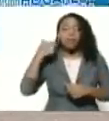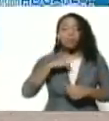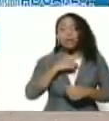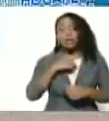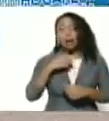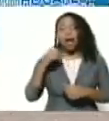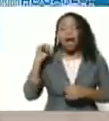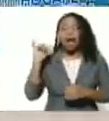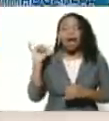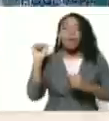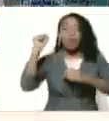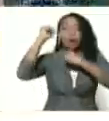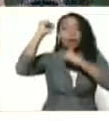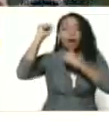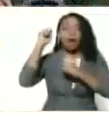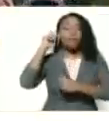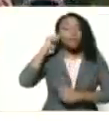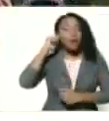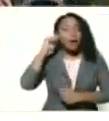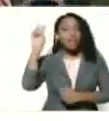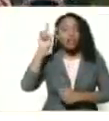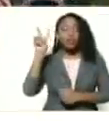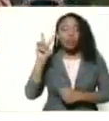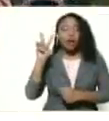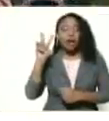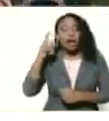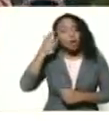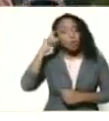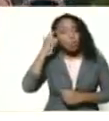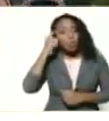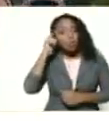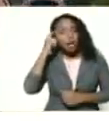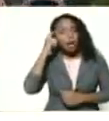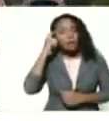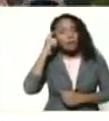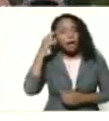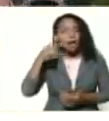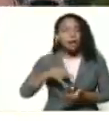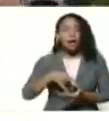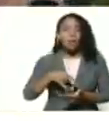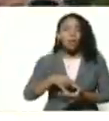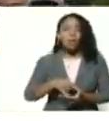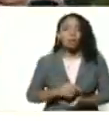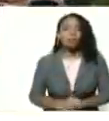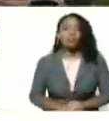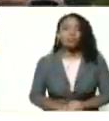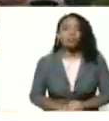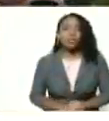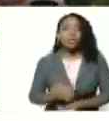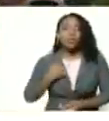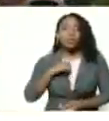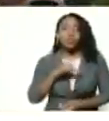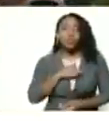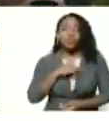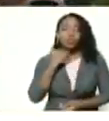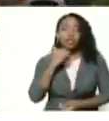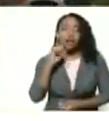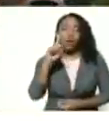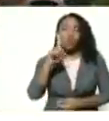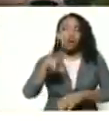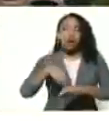heroínas, la mujer venezolana, recordaste Carabobo. Estamos a apenas unos días, unas